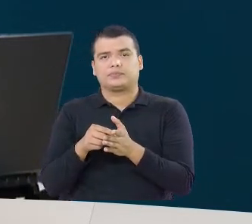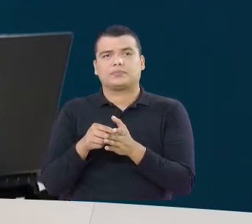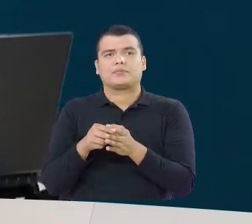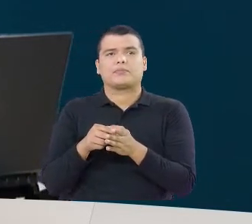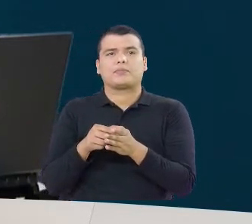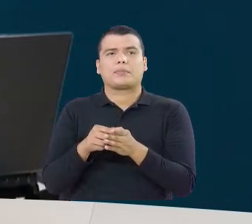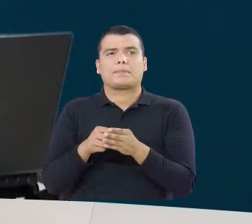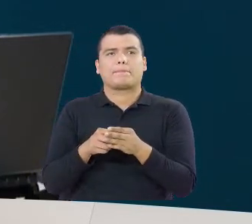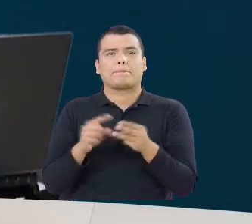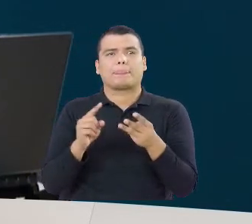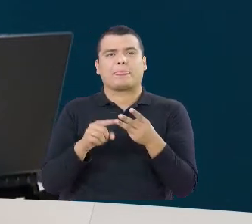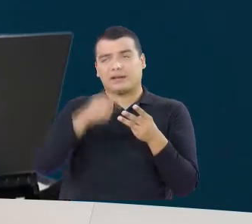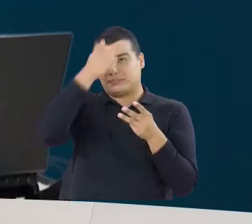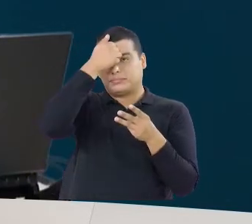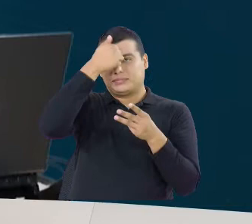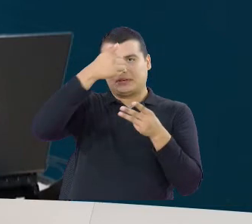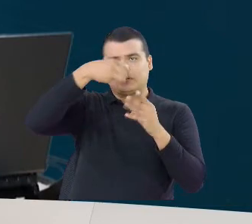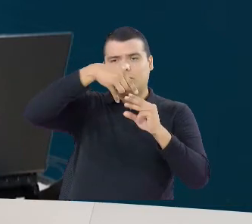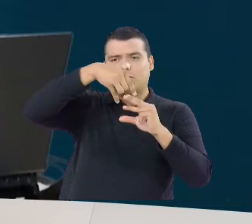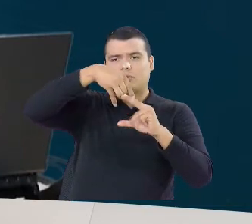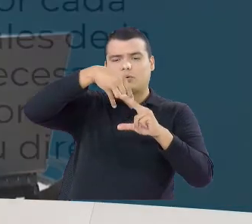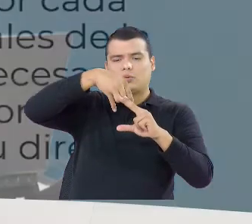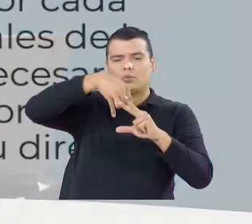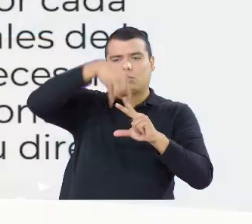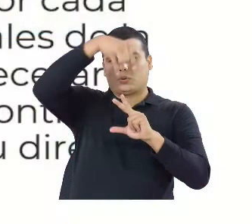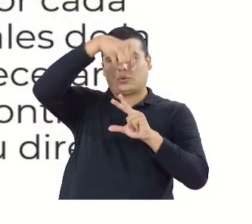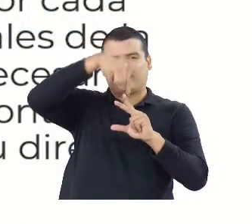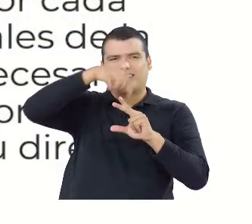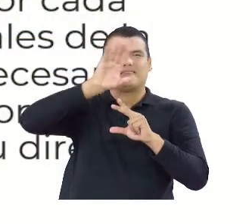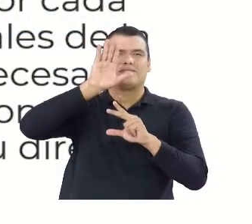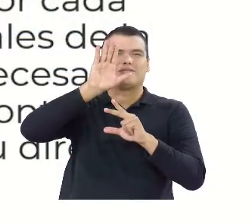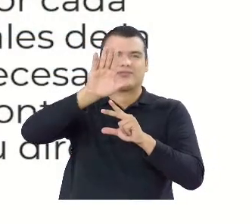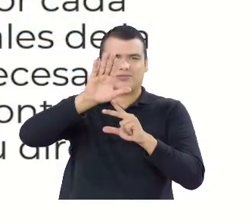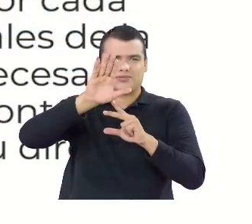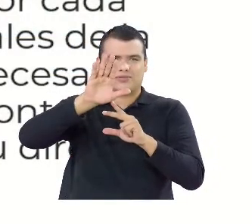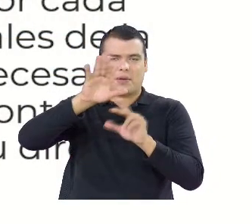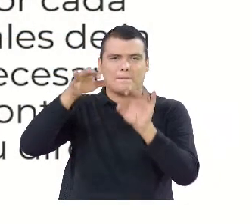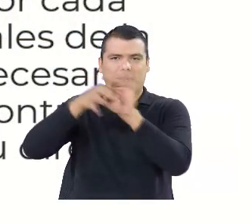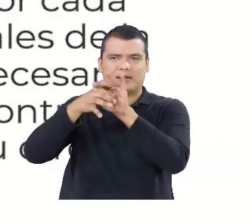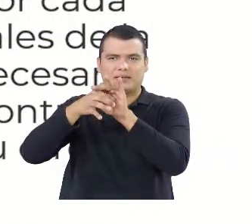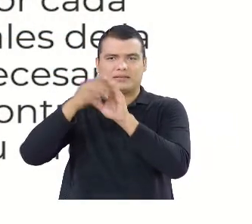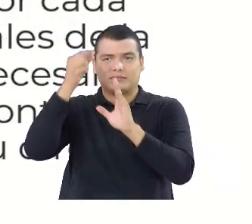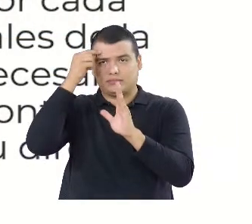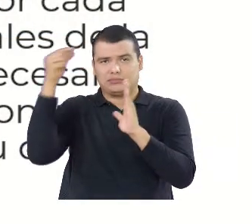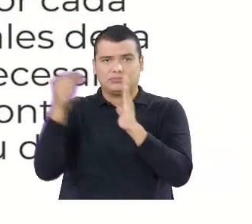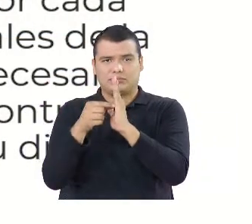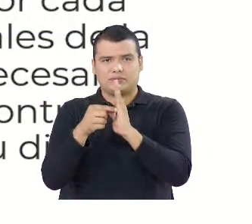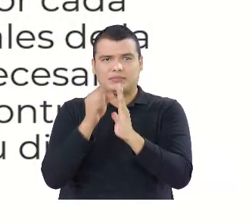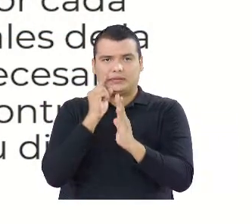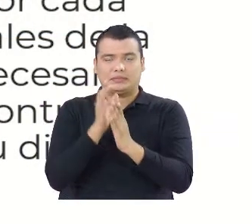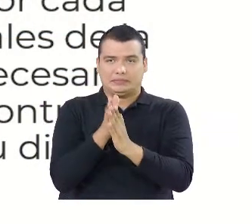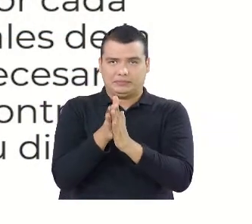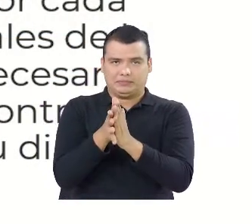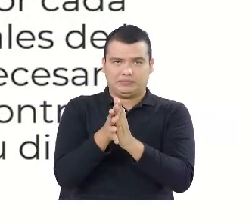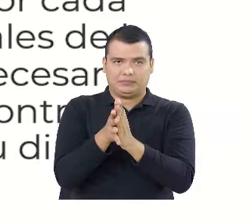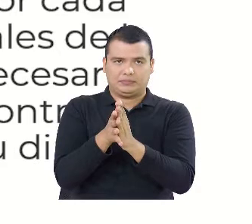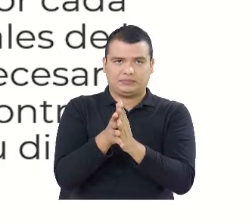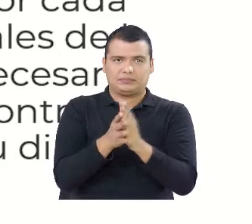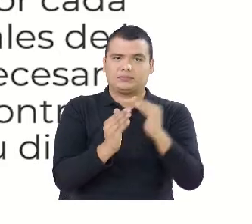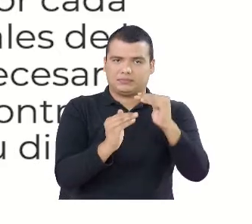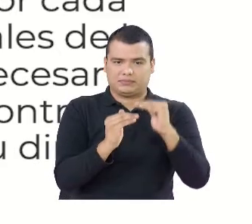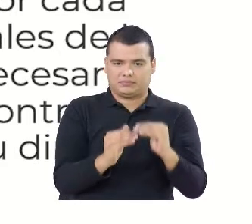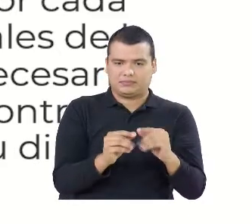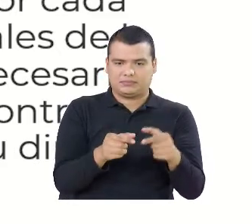Aquí tengo el cerebro de mi tarjeta Arduino, el componente principal. Por ejemplo, en la parte inferior se ve la